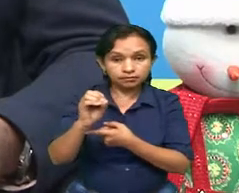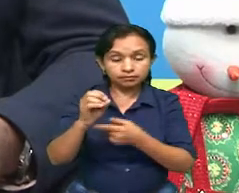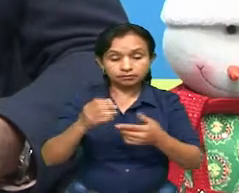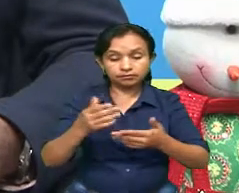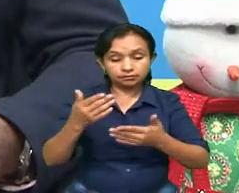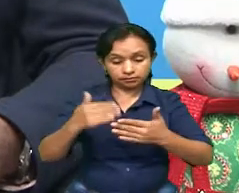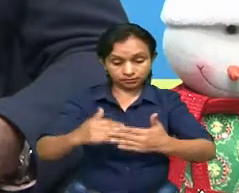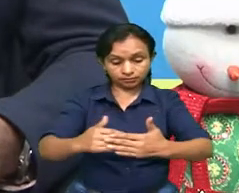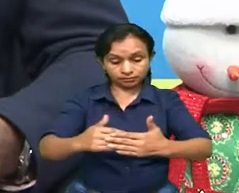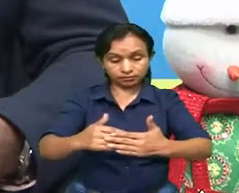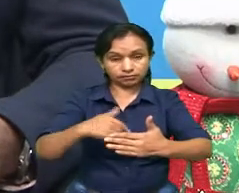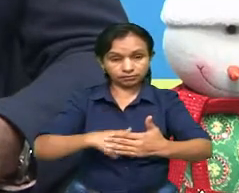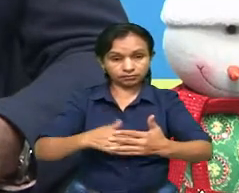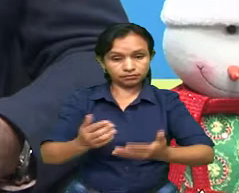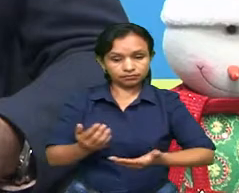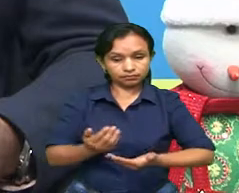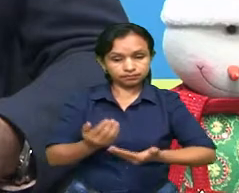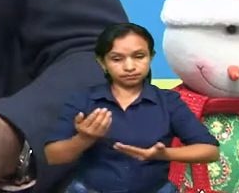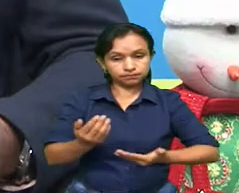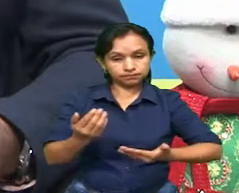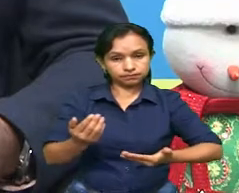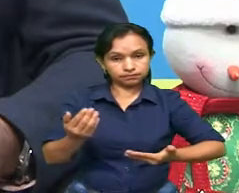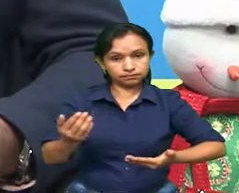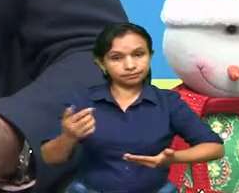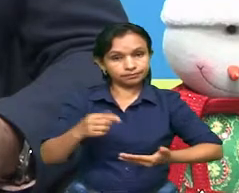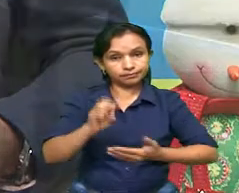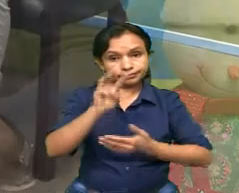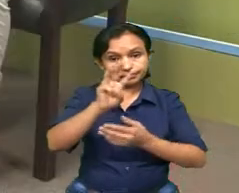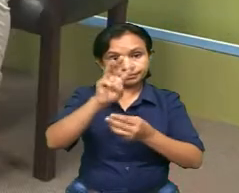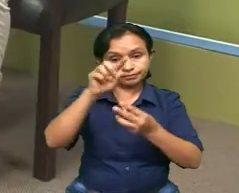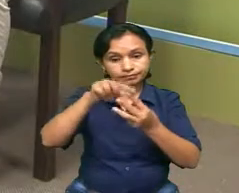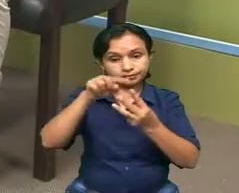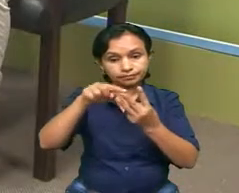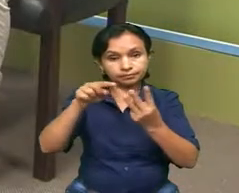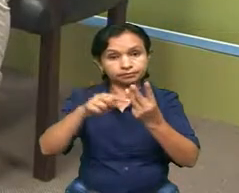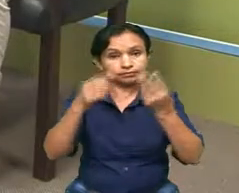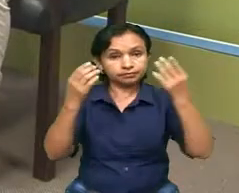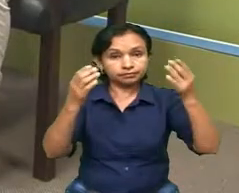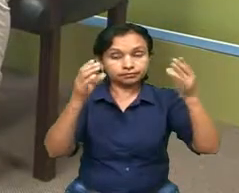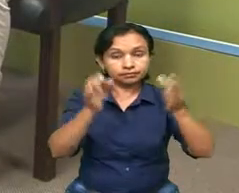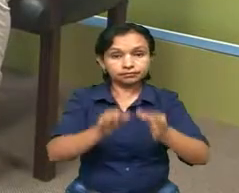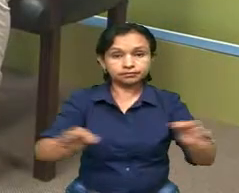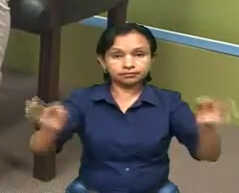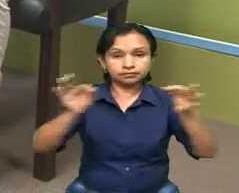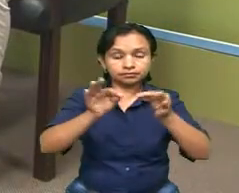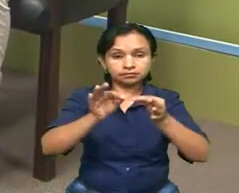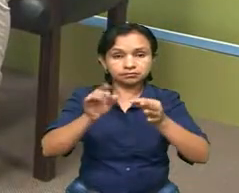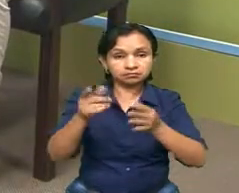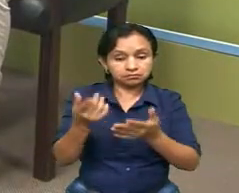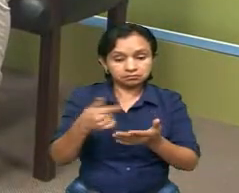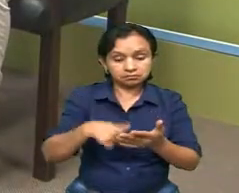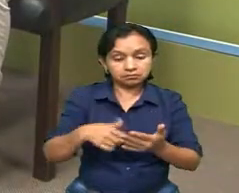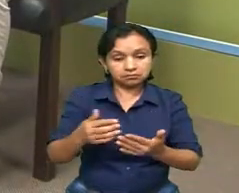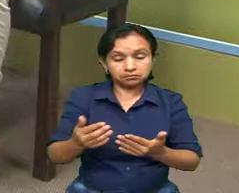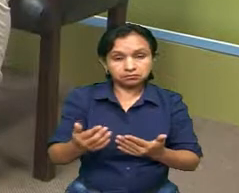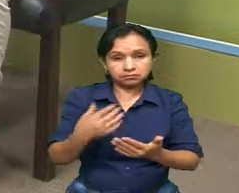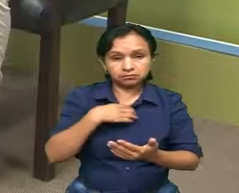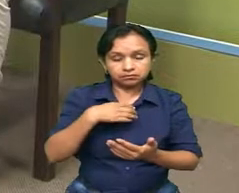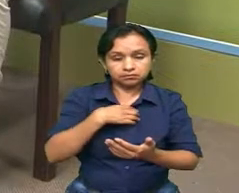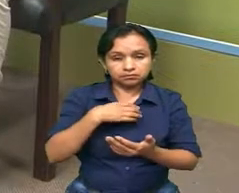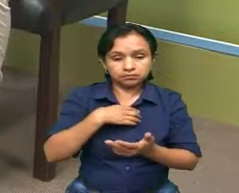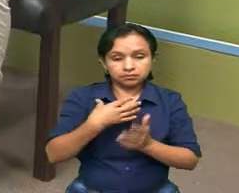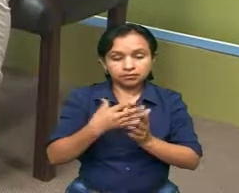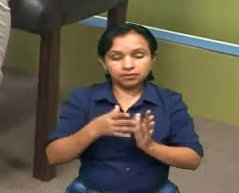nos complementamos con esos 3 suplementos, entonces el bebé va tomando de nosotros el calcio, el